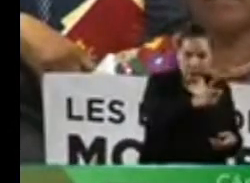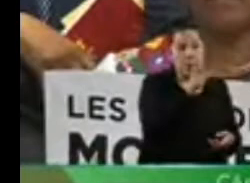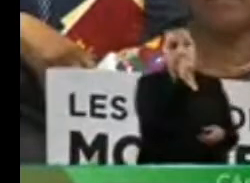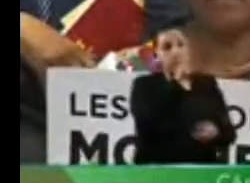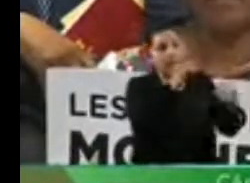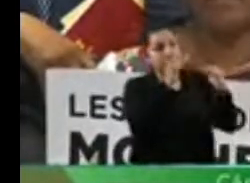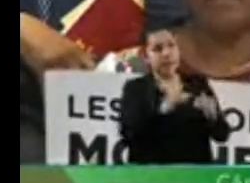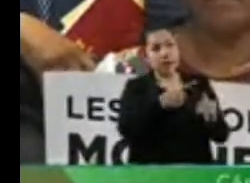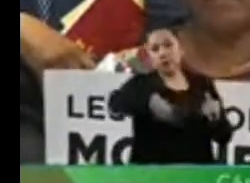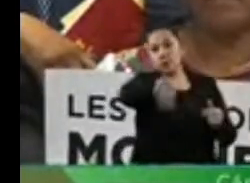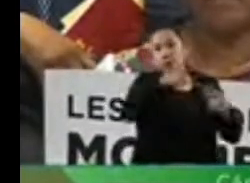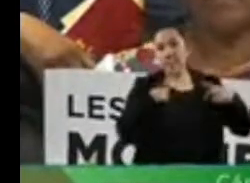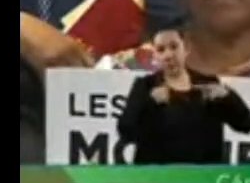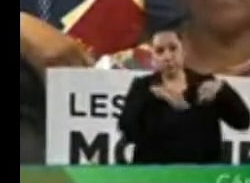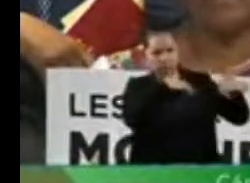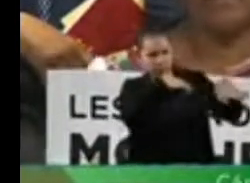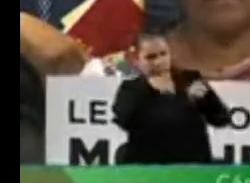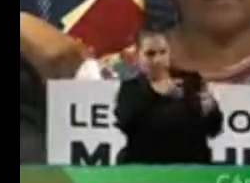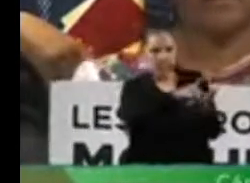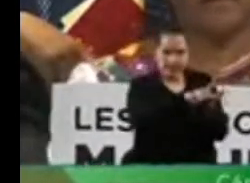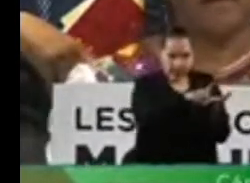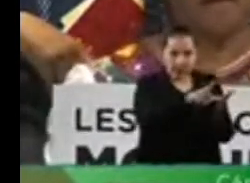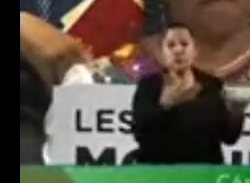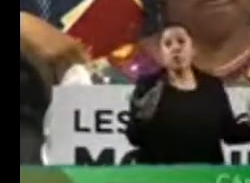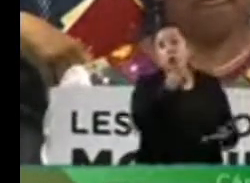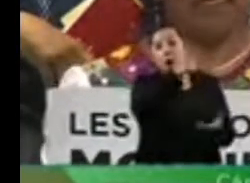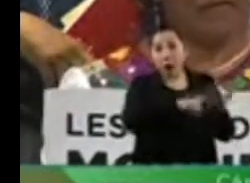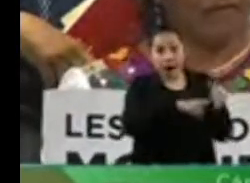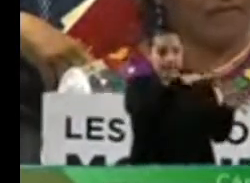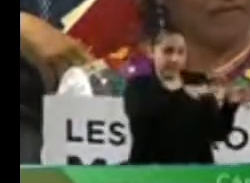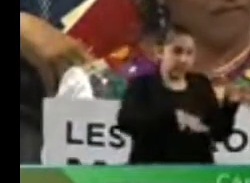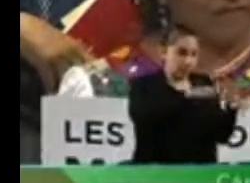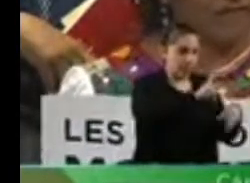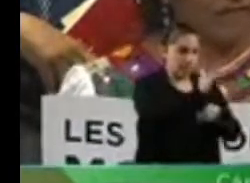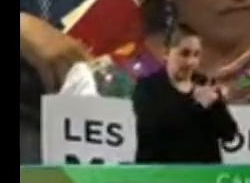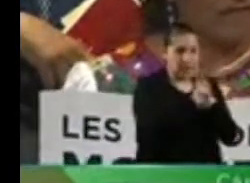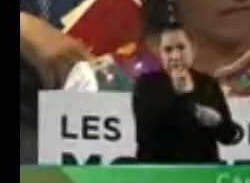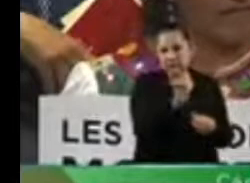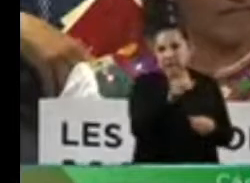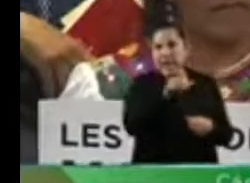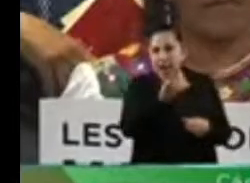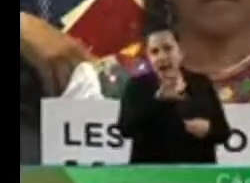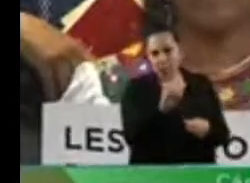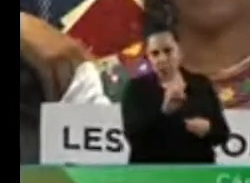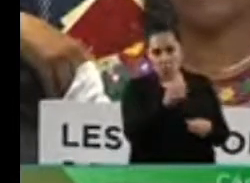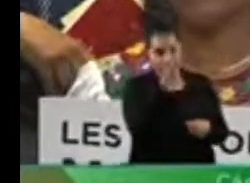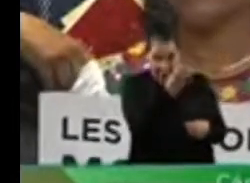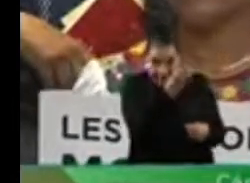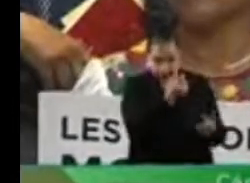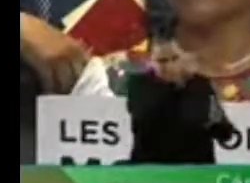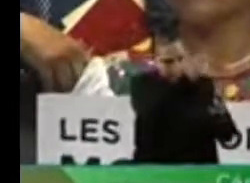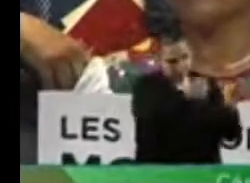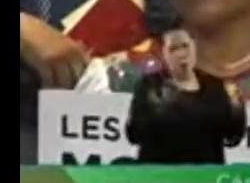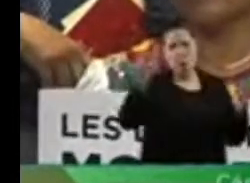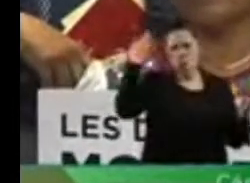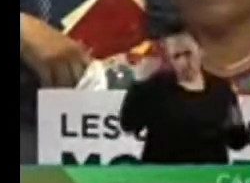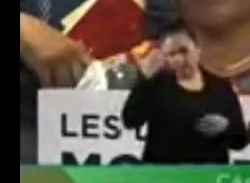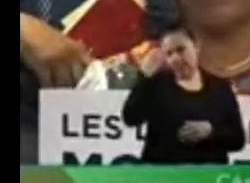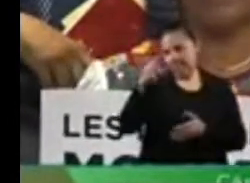130 del Estado laico, fueron destrozados por los gobiernos liberales. Se han hecho 763 reformas a la Constitución